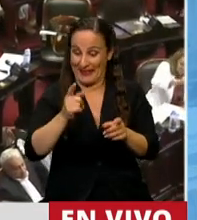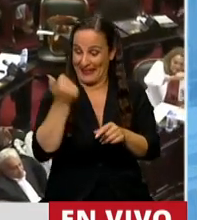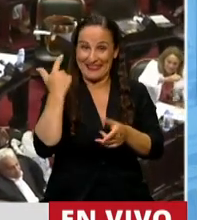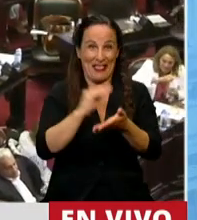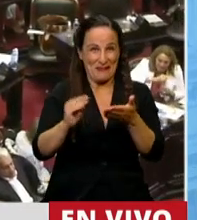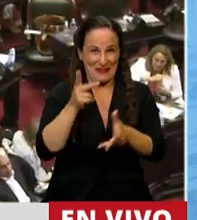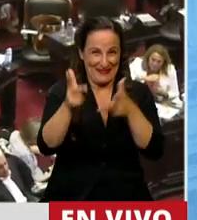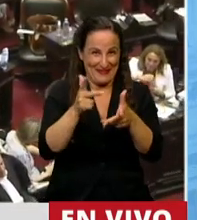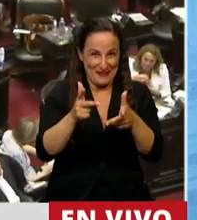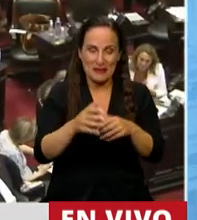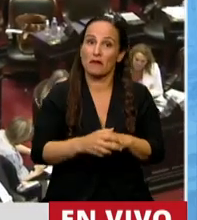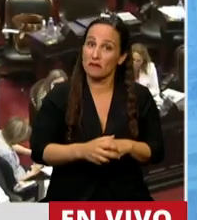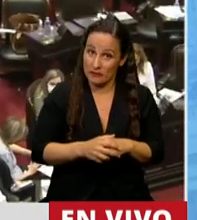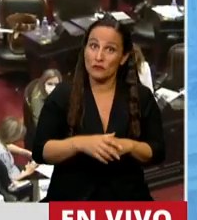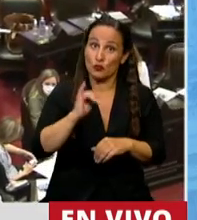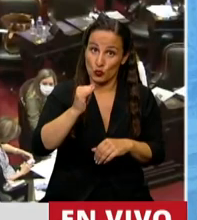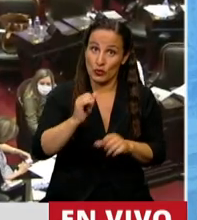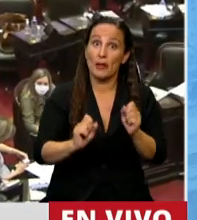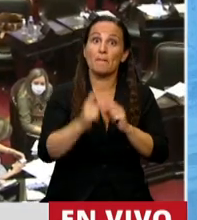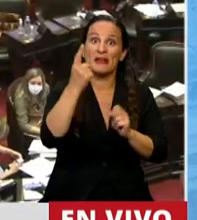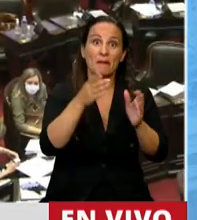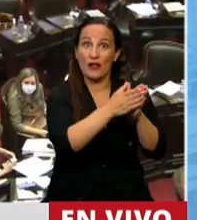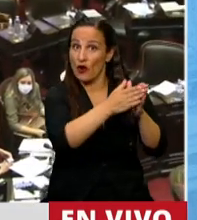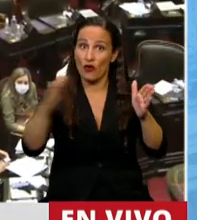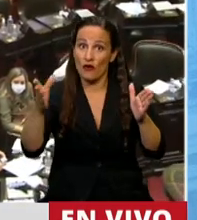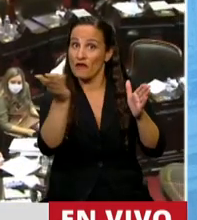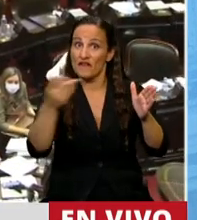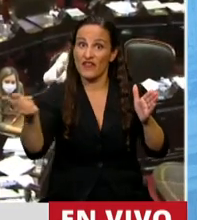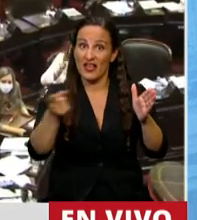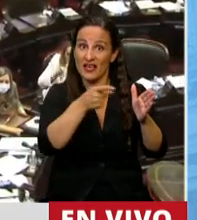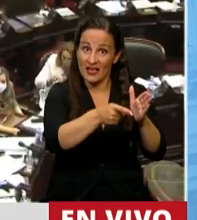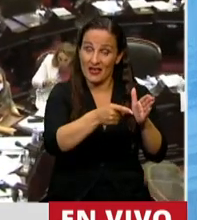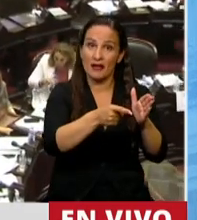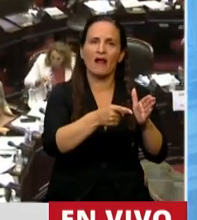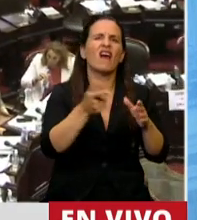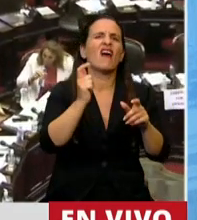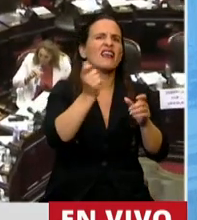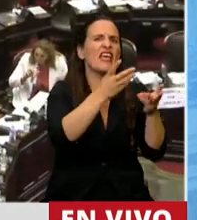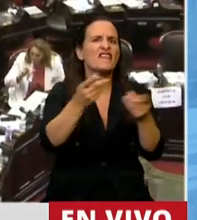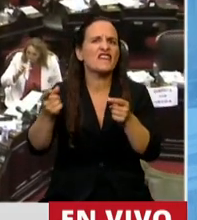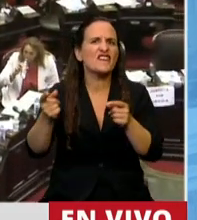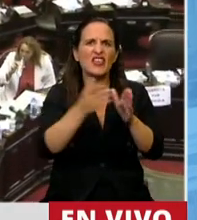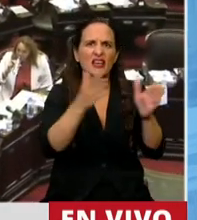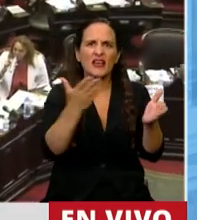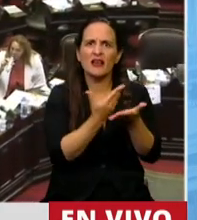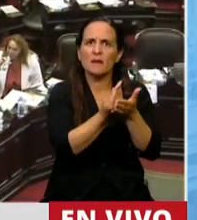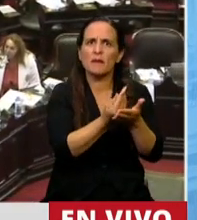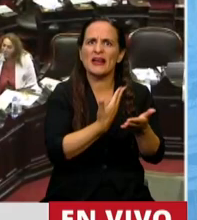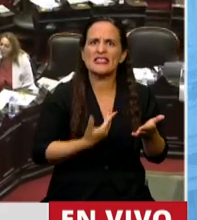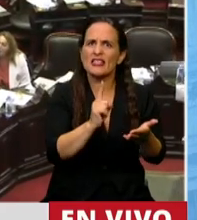preopinante. Es también el primero que termina el mandato de 1928. ¿Sabes cuáles no los terminaron, señor diputado